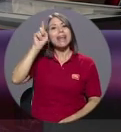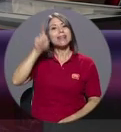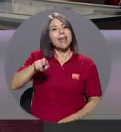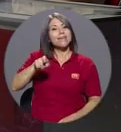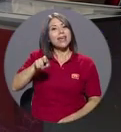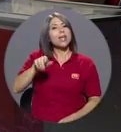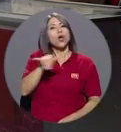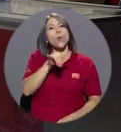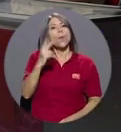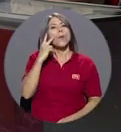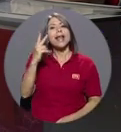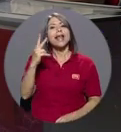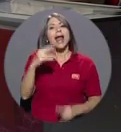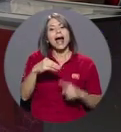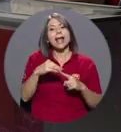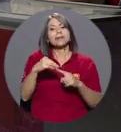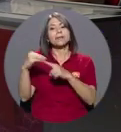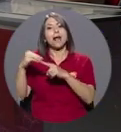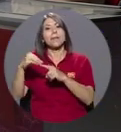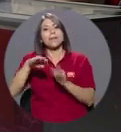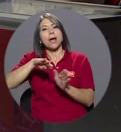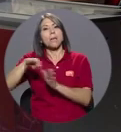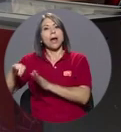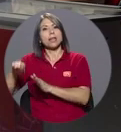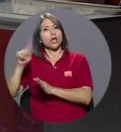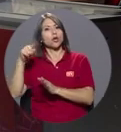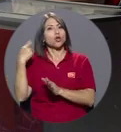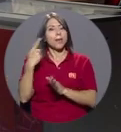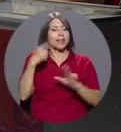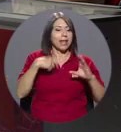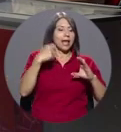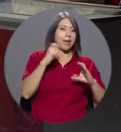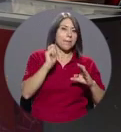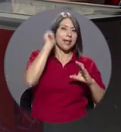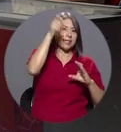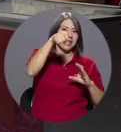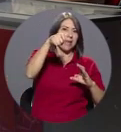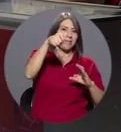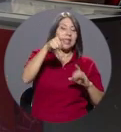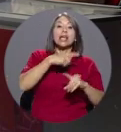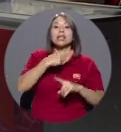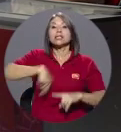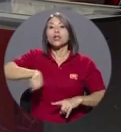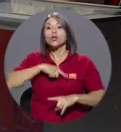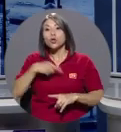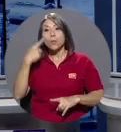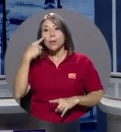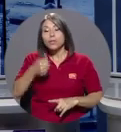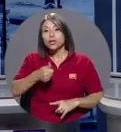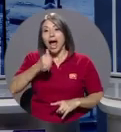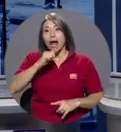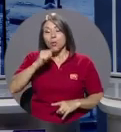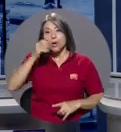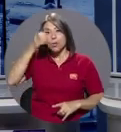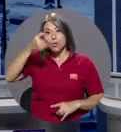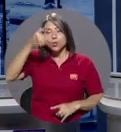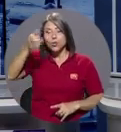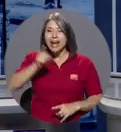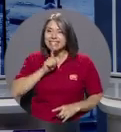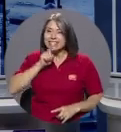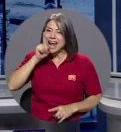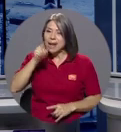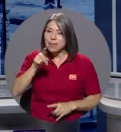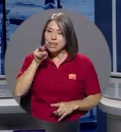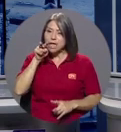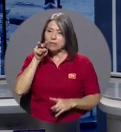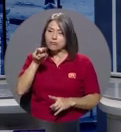aparte y no solo verla mezclada con el tema de pesca y acuacultura. Si logramos ver la acuacultura con el potencial que realmente